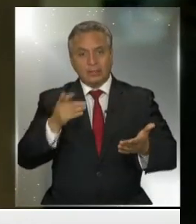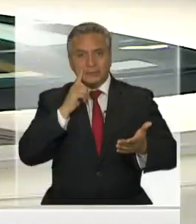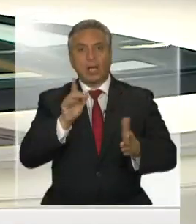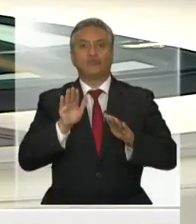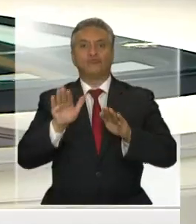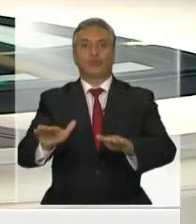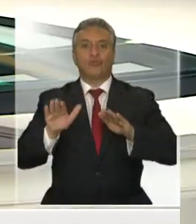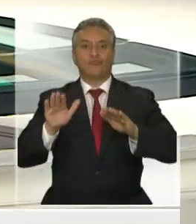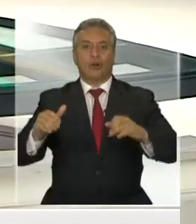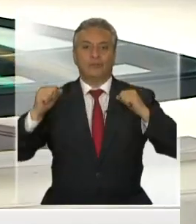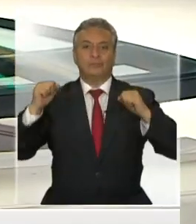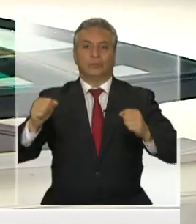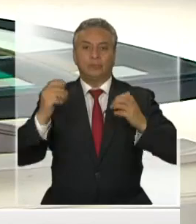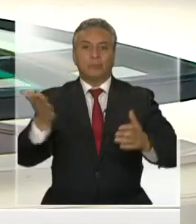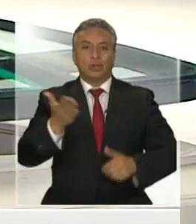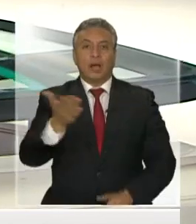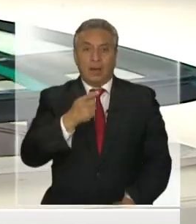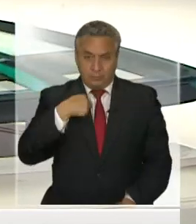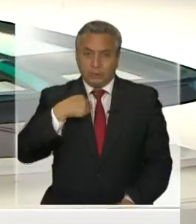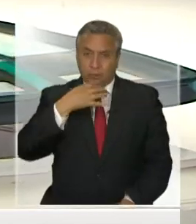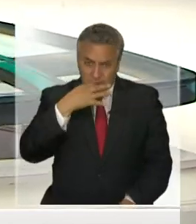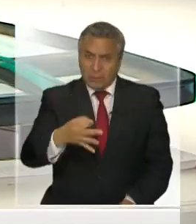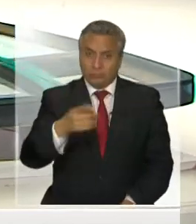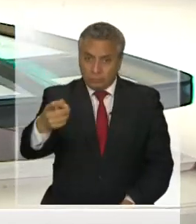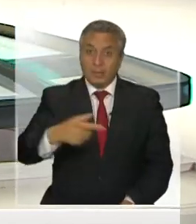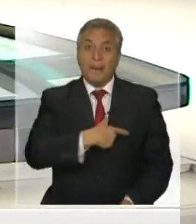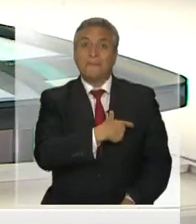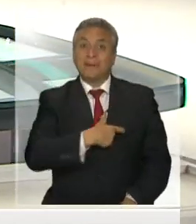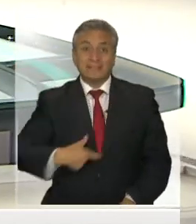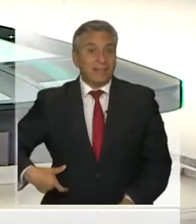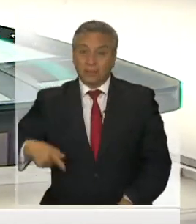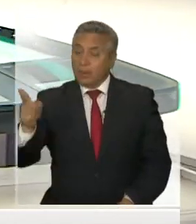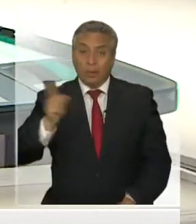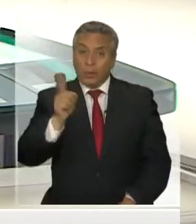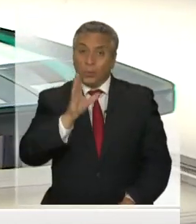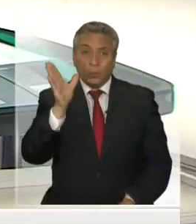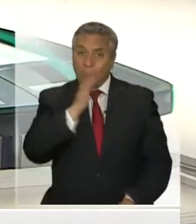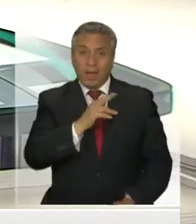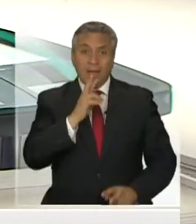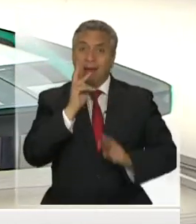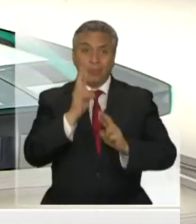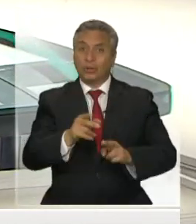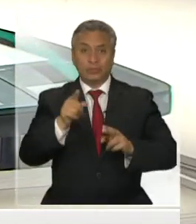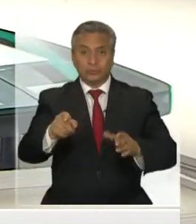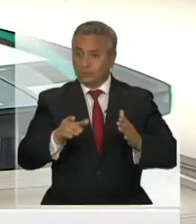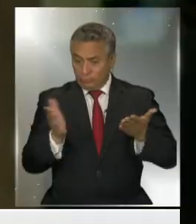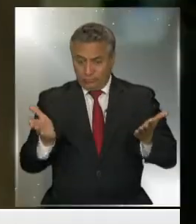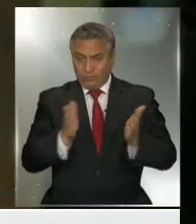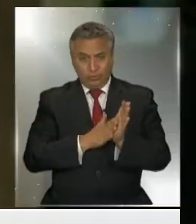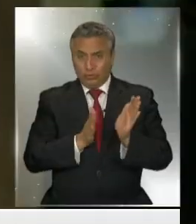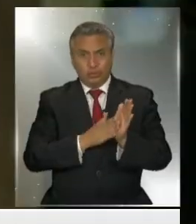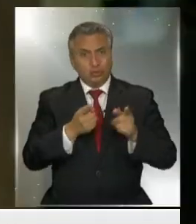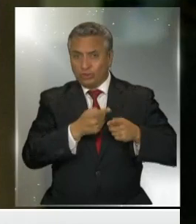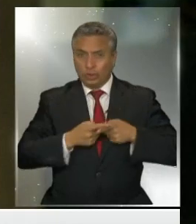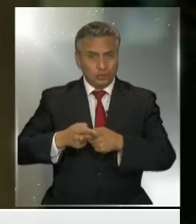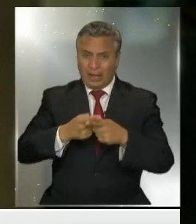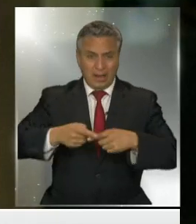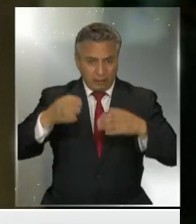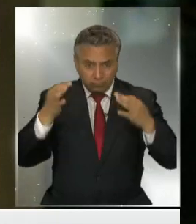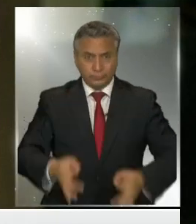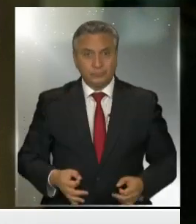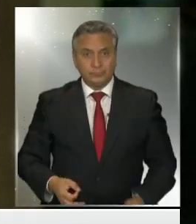y es porque el presidente lo quiero decir responsablemente no ha sido capaz de dar una respuesta en materia social contundente a propósito de la nota